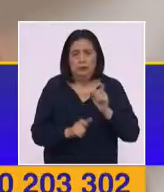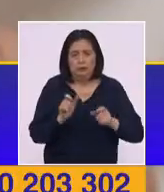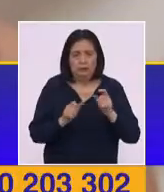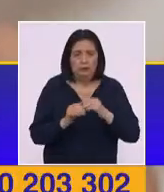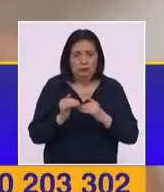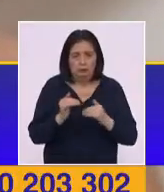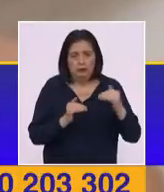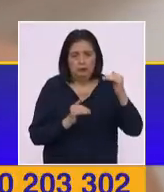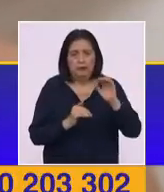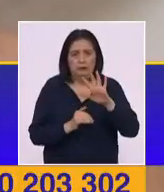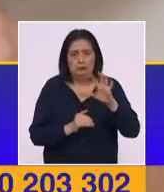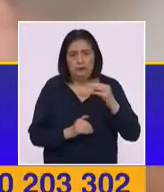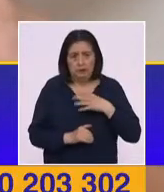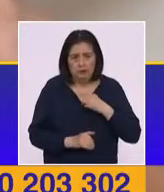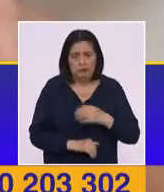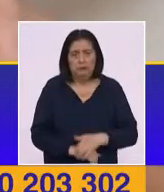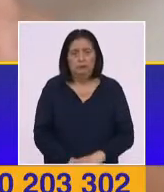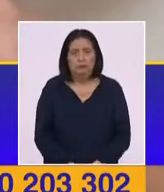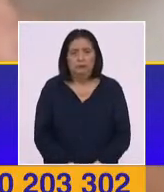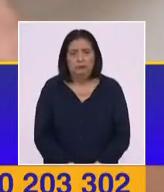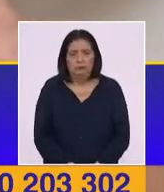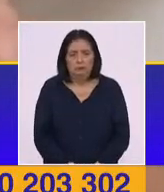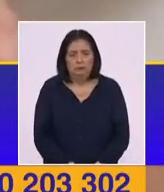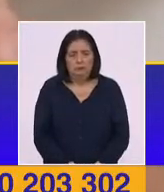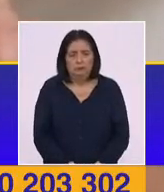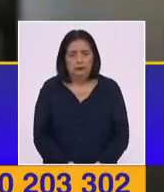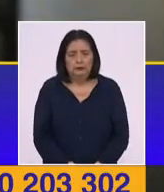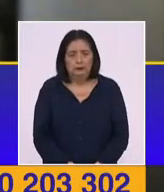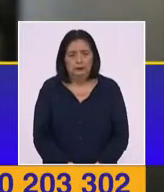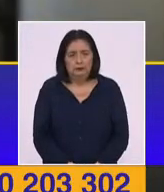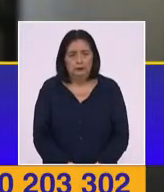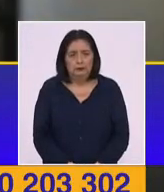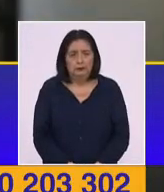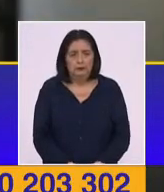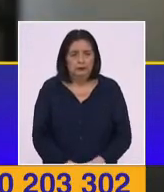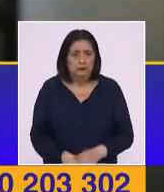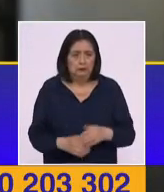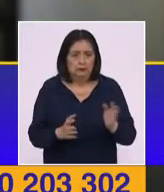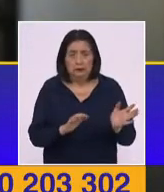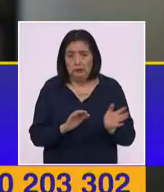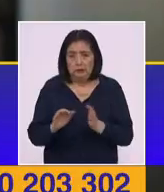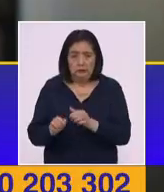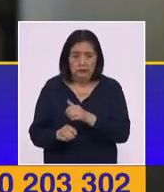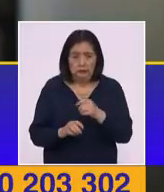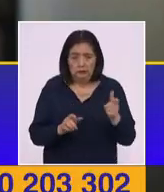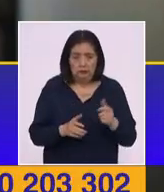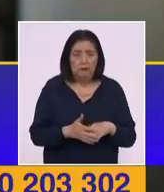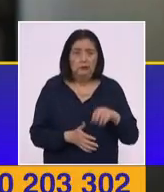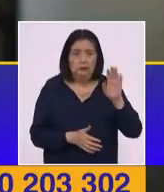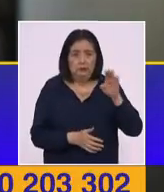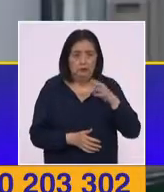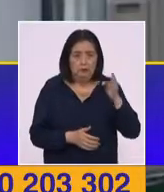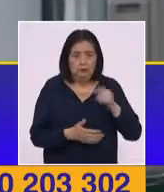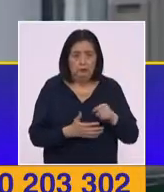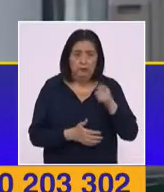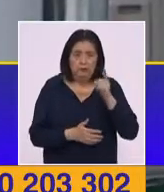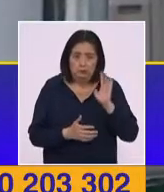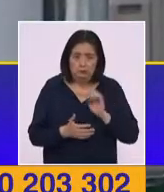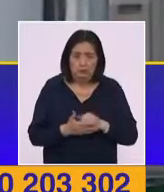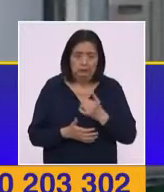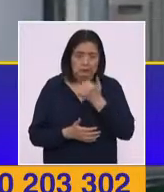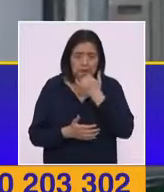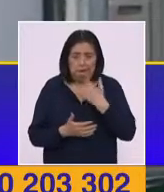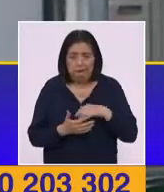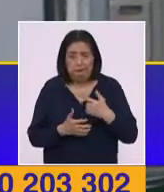población mayor de 50 años. En la acera contraria se encuentra Reino Unido, que pese a su